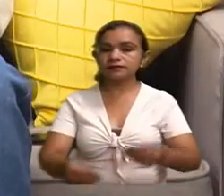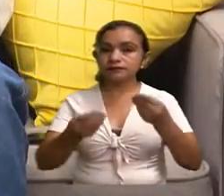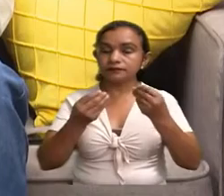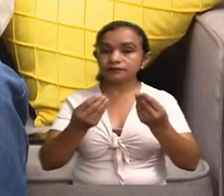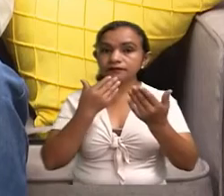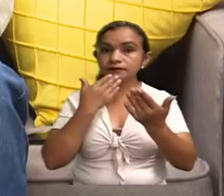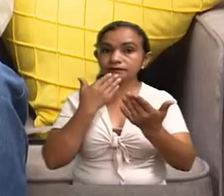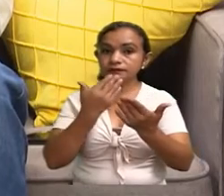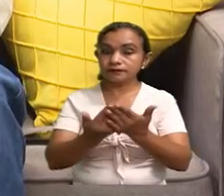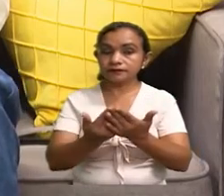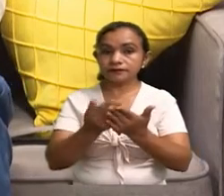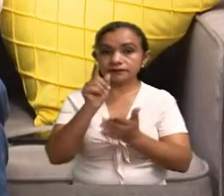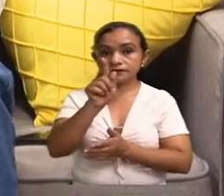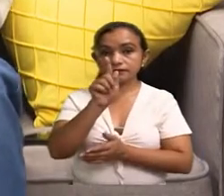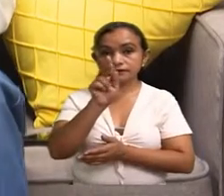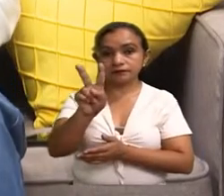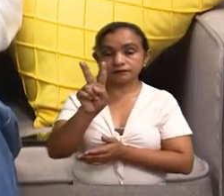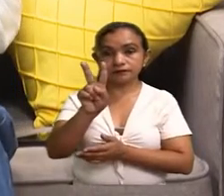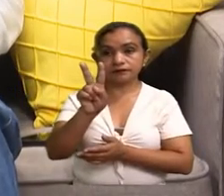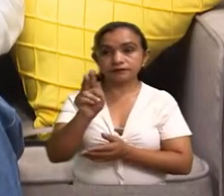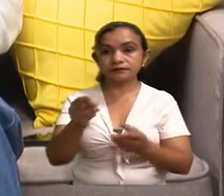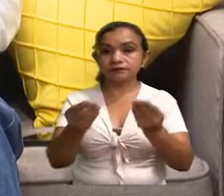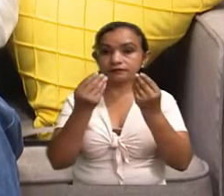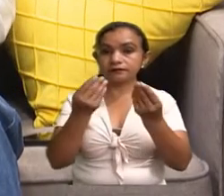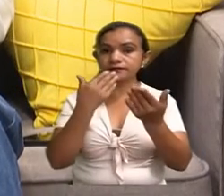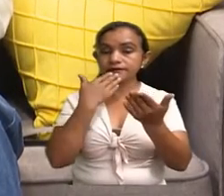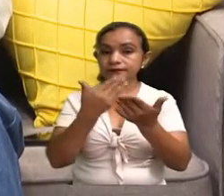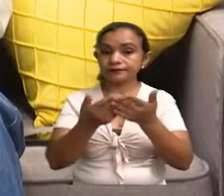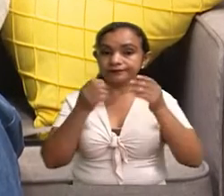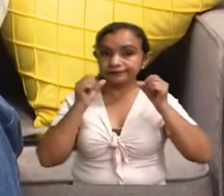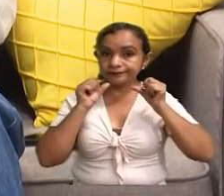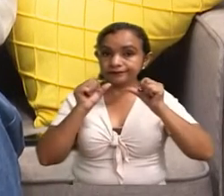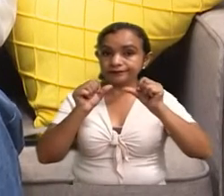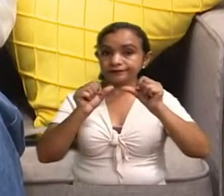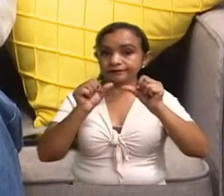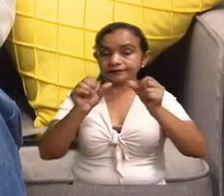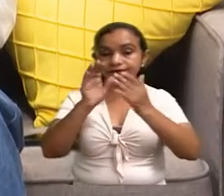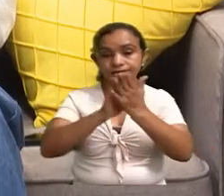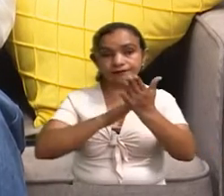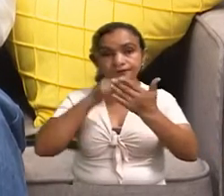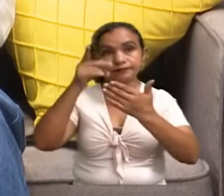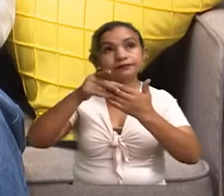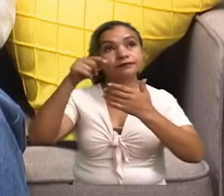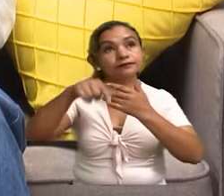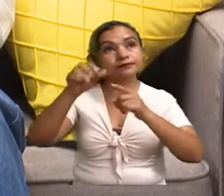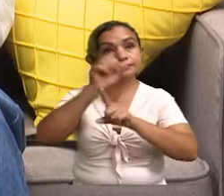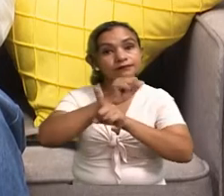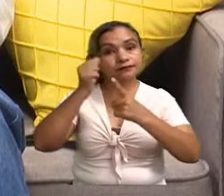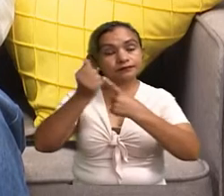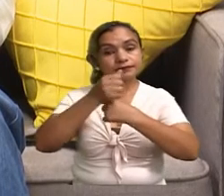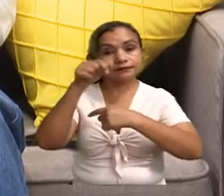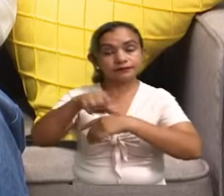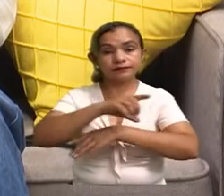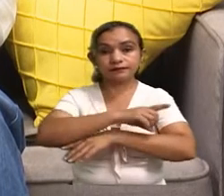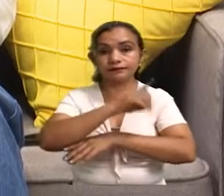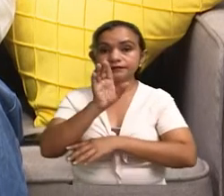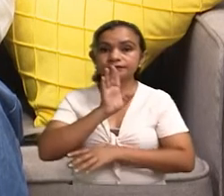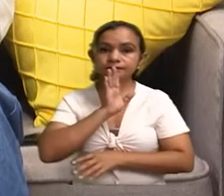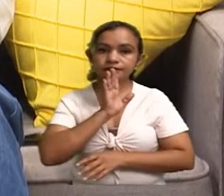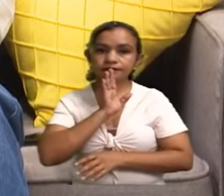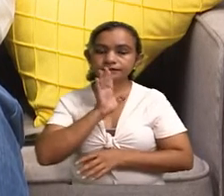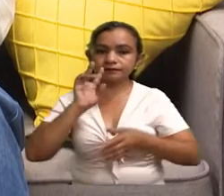Gracias por continuar en sintonía del canal parlamentario y muchísimas gracias por continuar acompañándonos en su programa desde el Parlamento. Hoy conversando sobre lo que